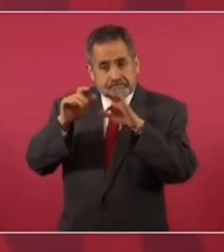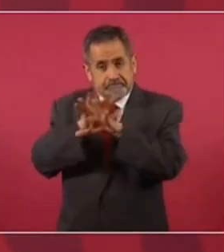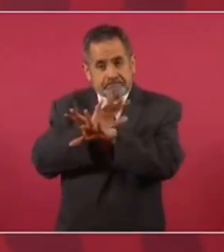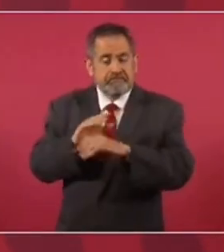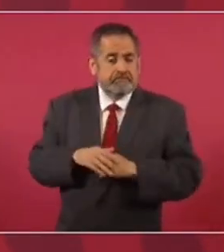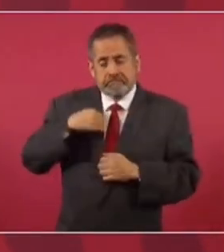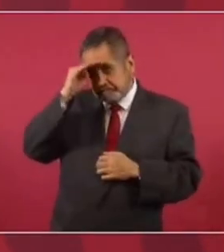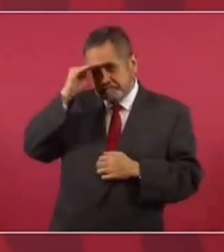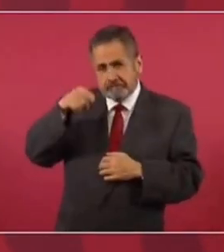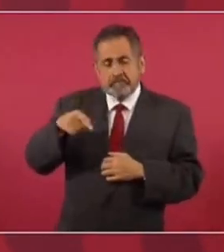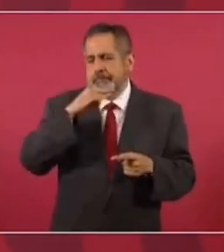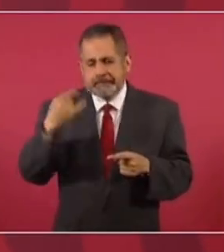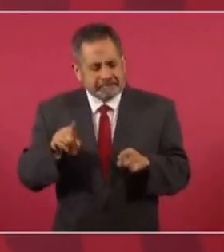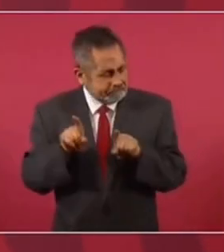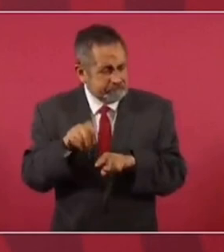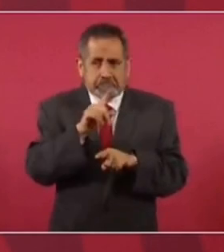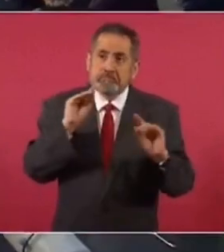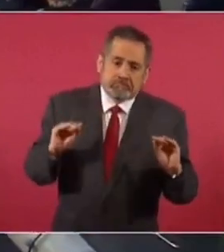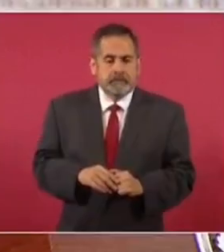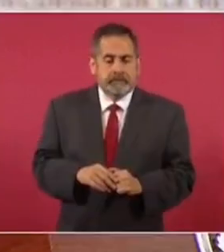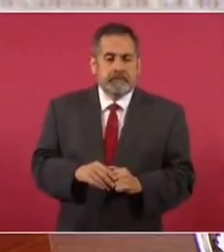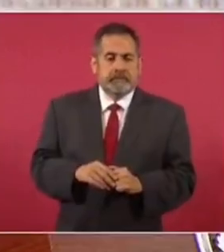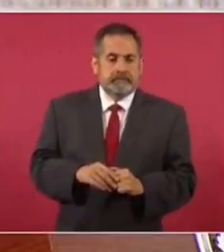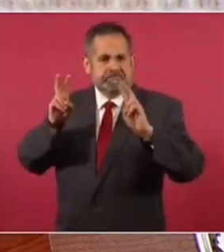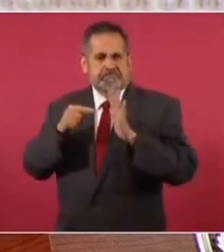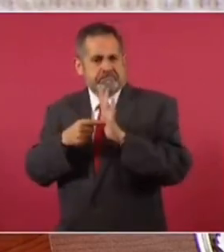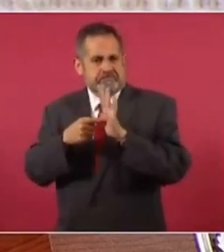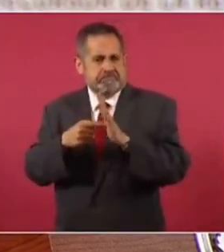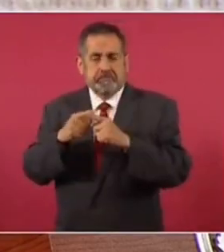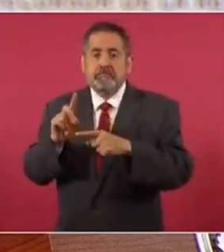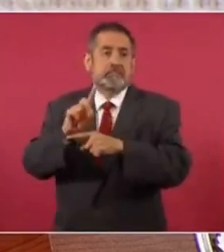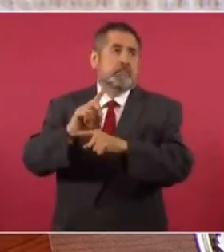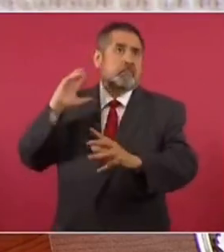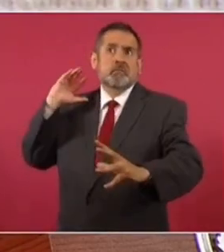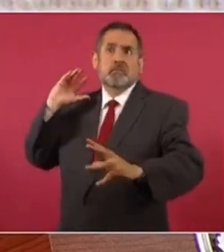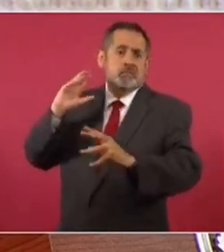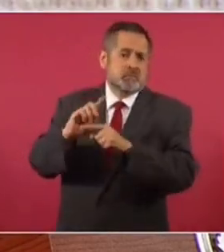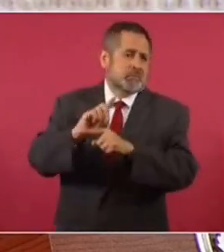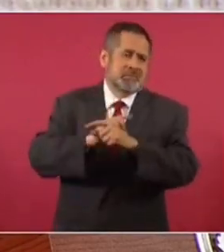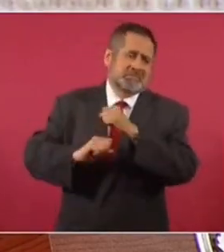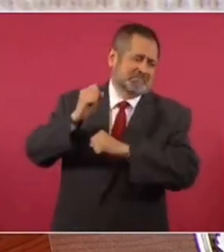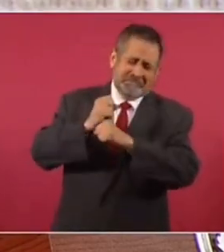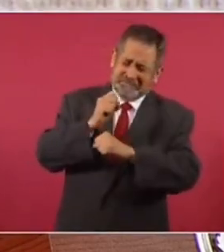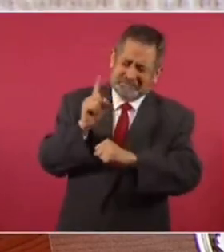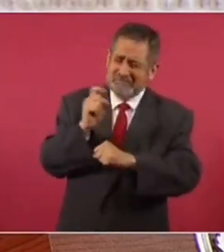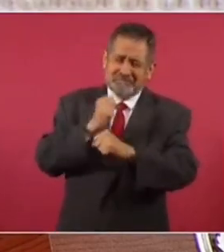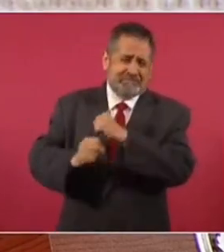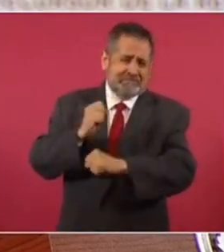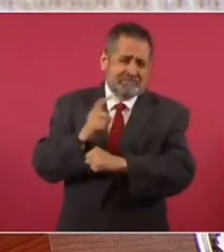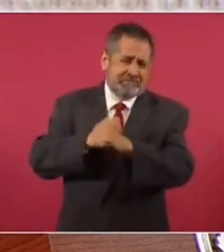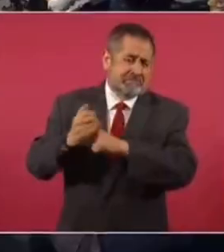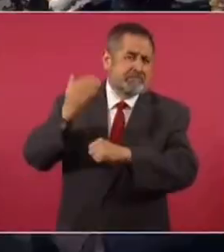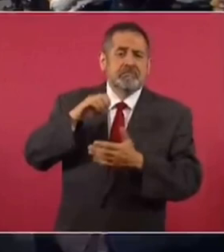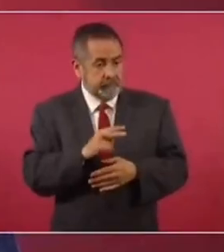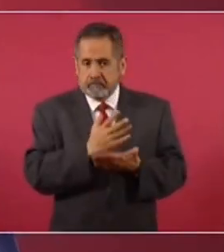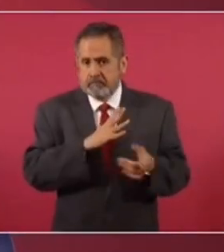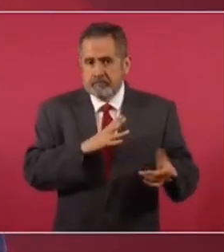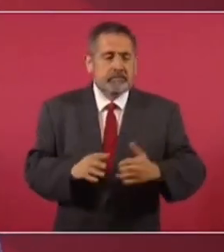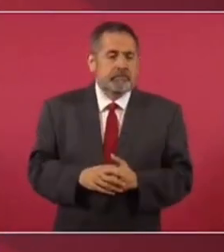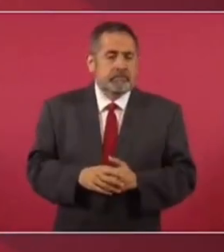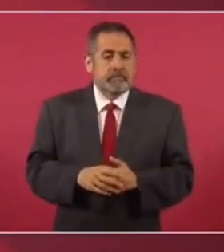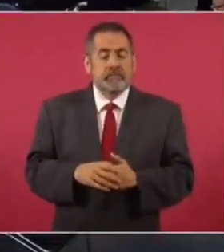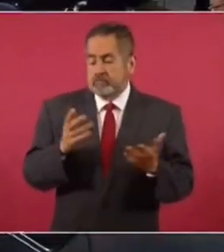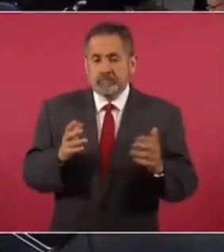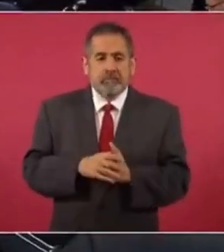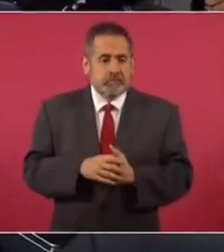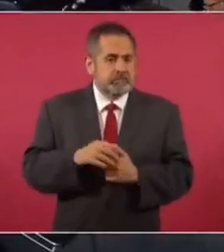en el mediano y en el largo plazo afectan. Y nosotros traemos temas arrastrando de siglos, como el racismo. En ese